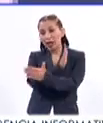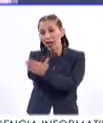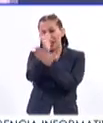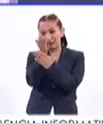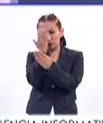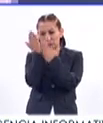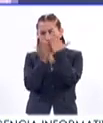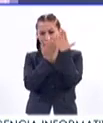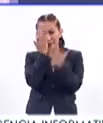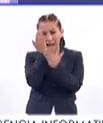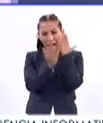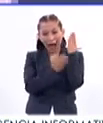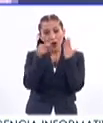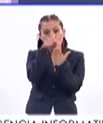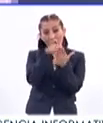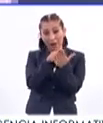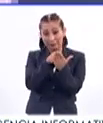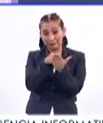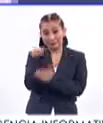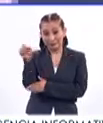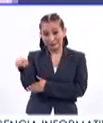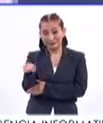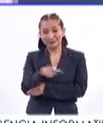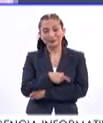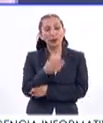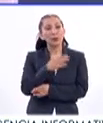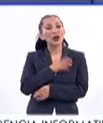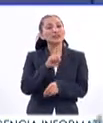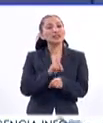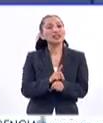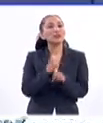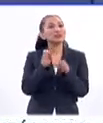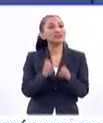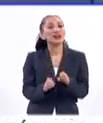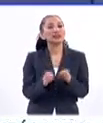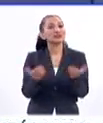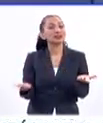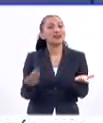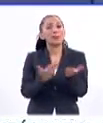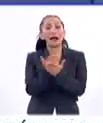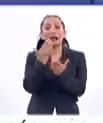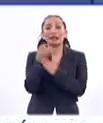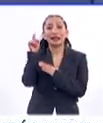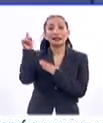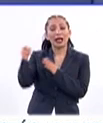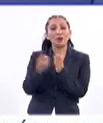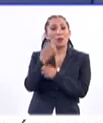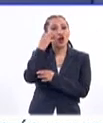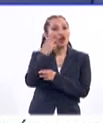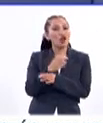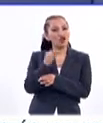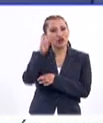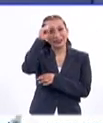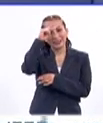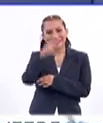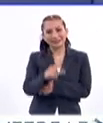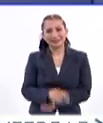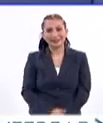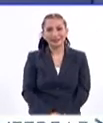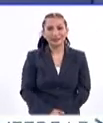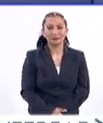de sus estudios en ese país. Muy buenos días, Daira. ¿Cómo amanece Nuevo León, el norte de